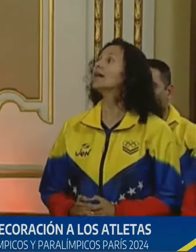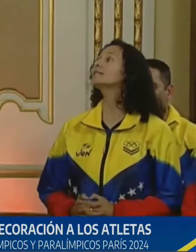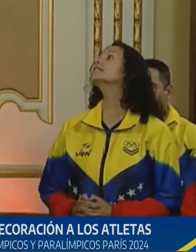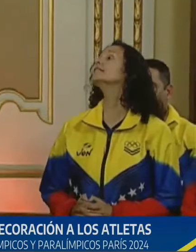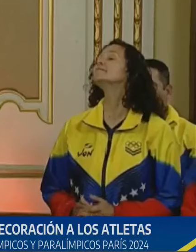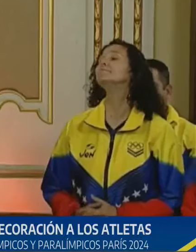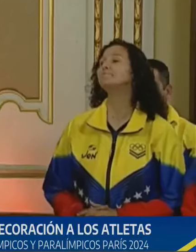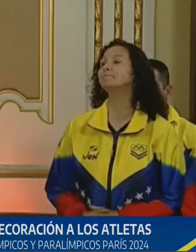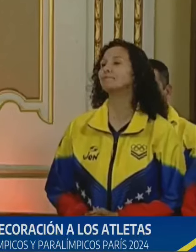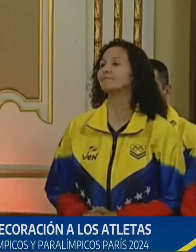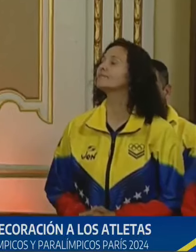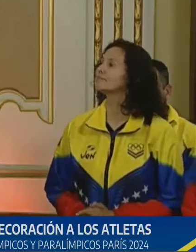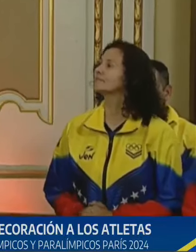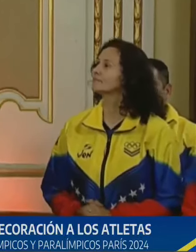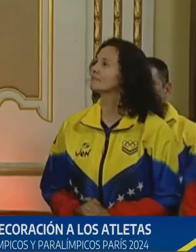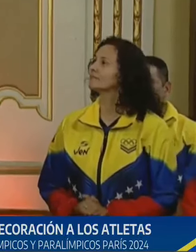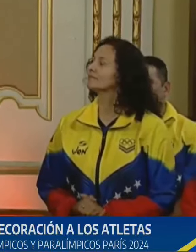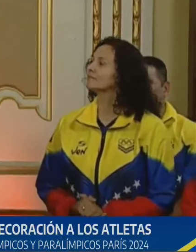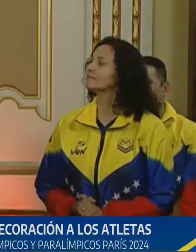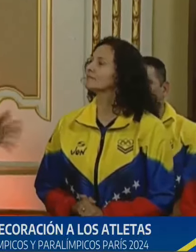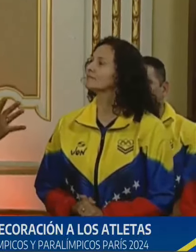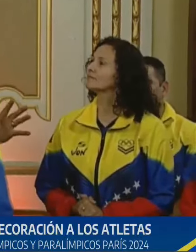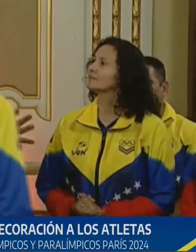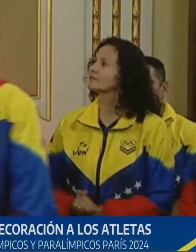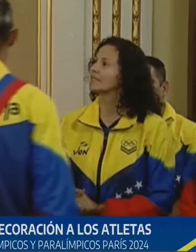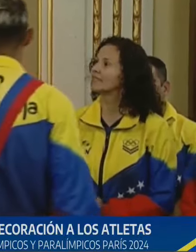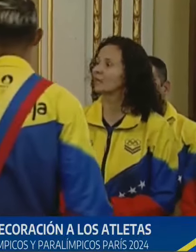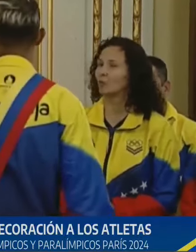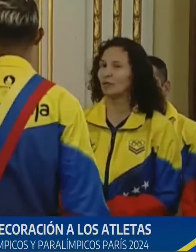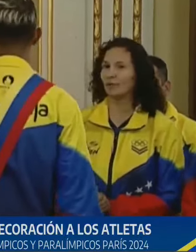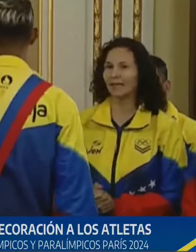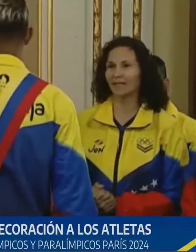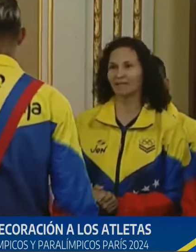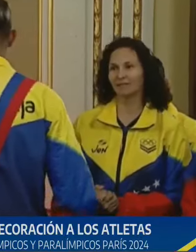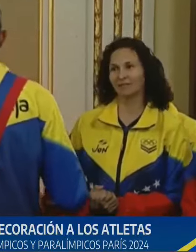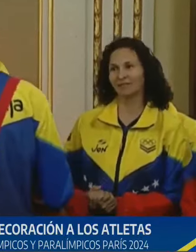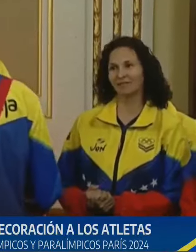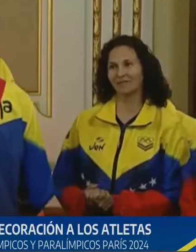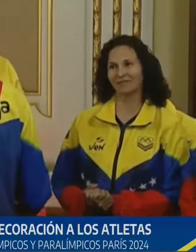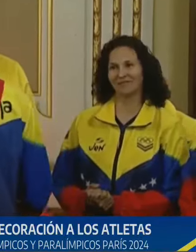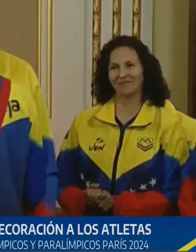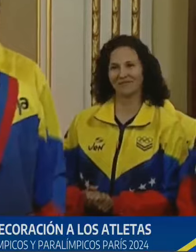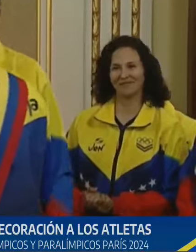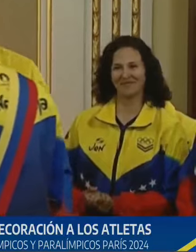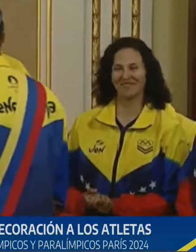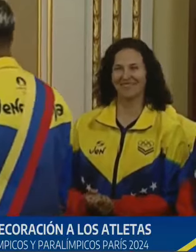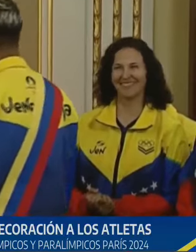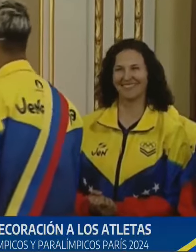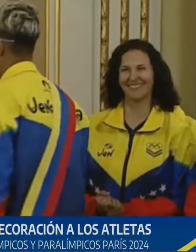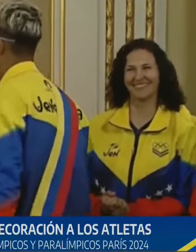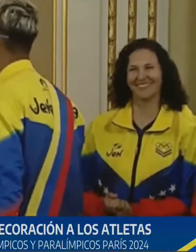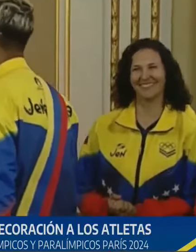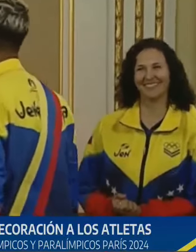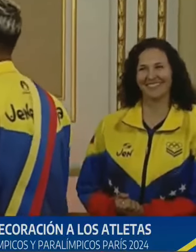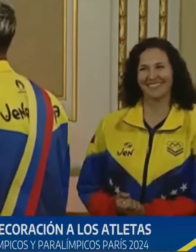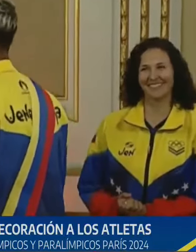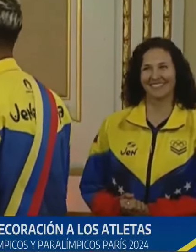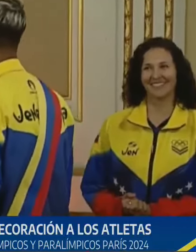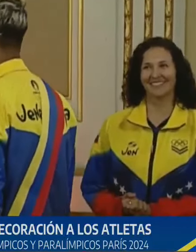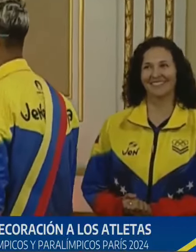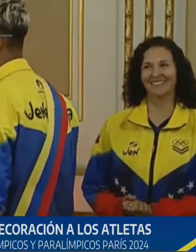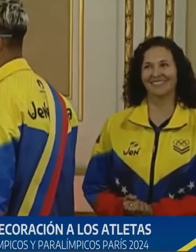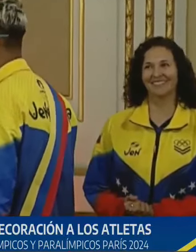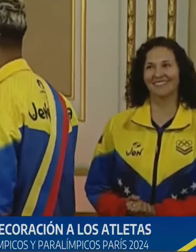está conversando con María Soto, una gloria deportiva y además presidenta del Comité Olímpico Venezolano, quien además